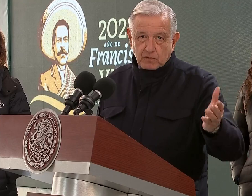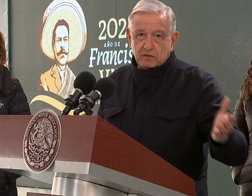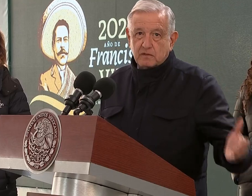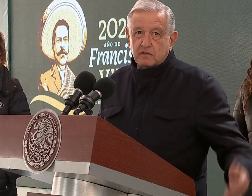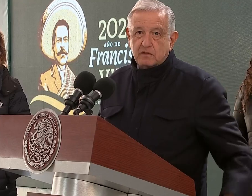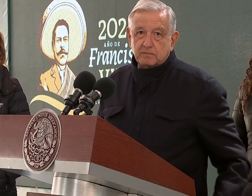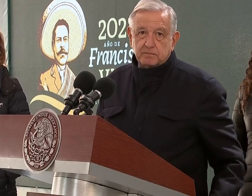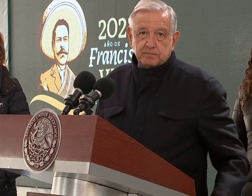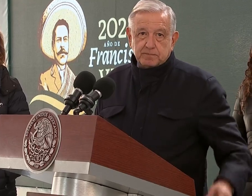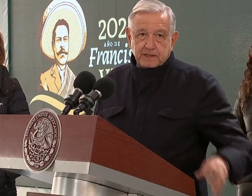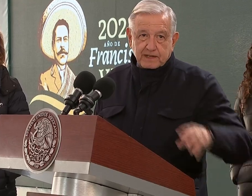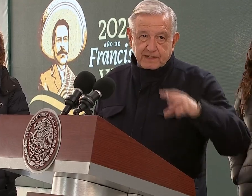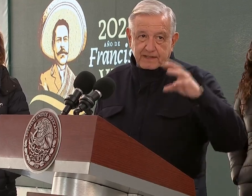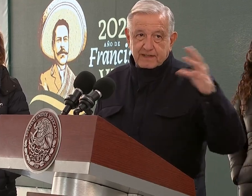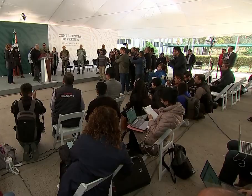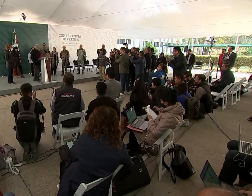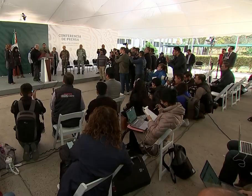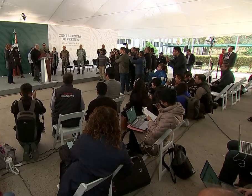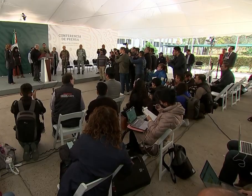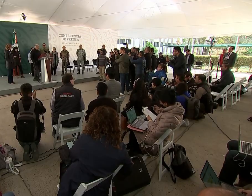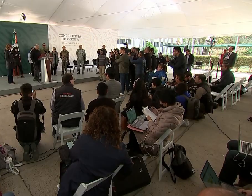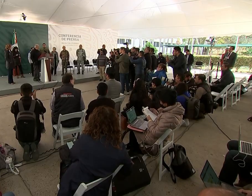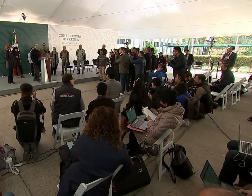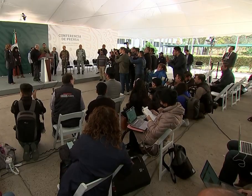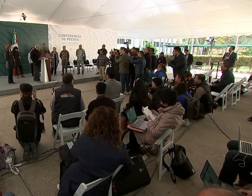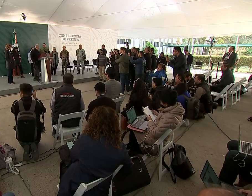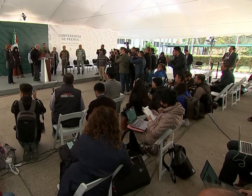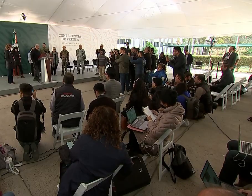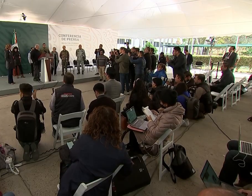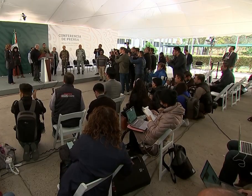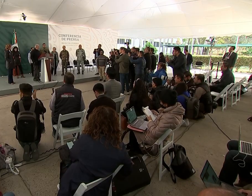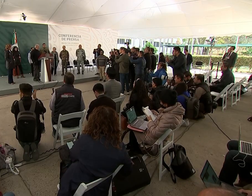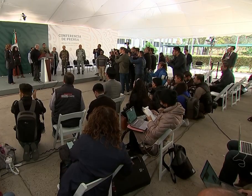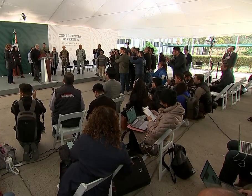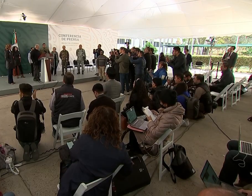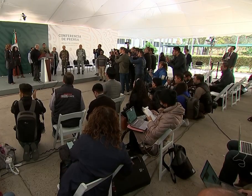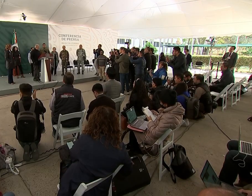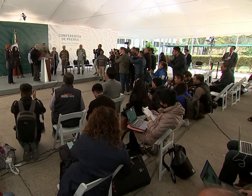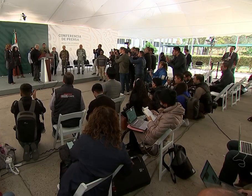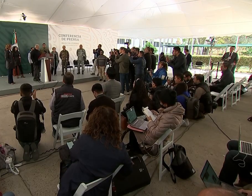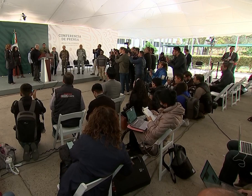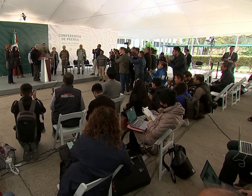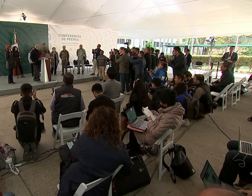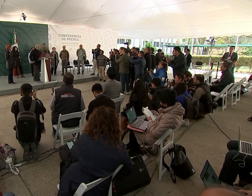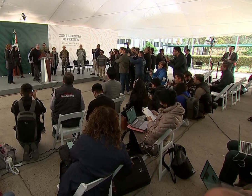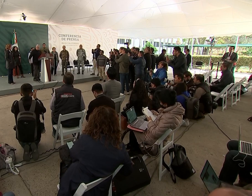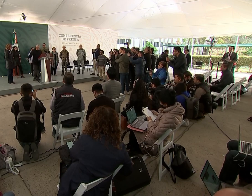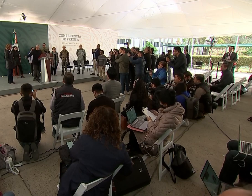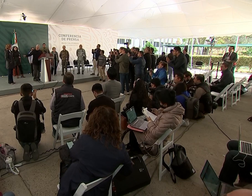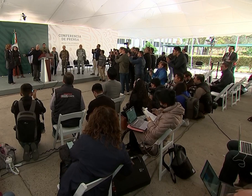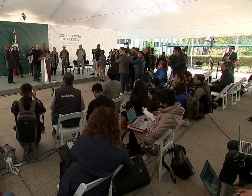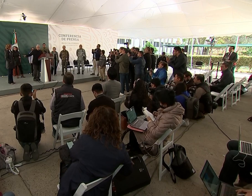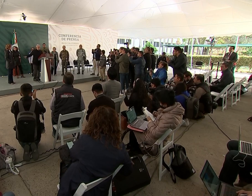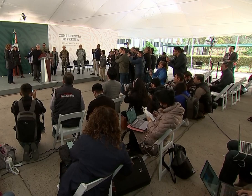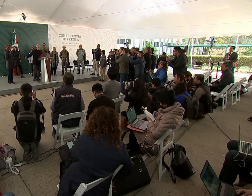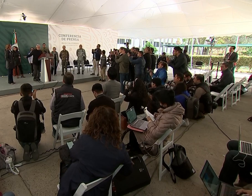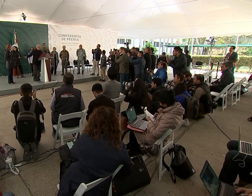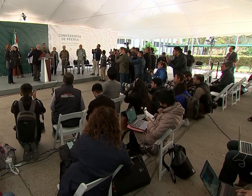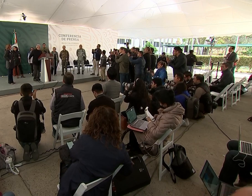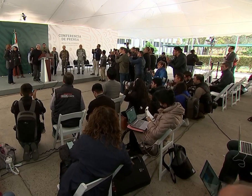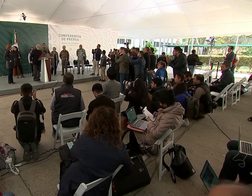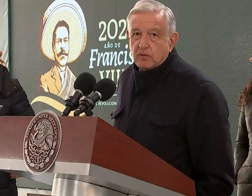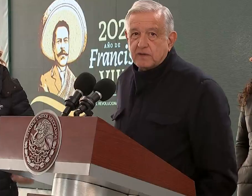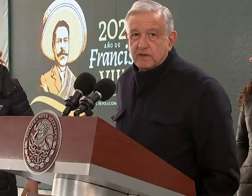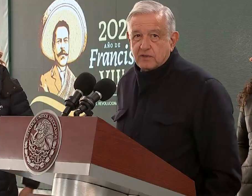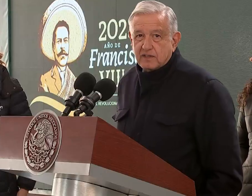no para que este se mejorara el estadio entonces eh quedó en